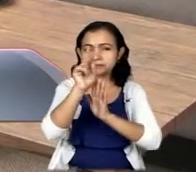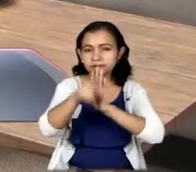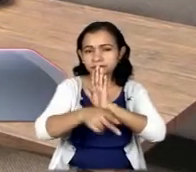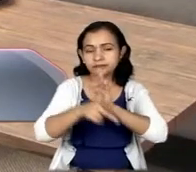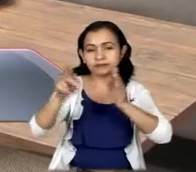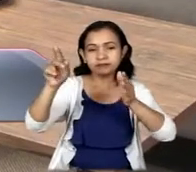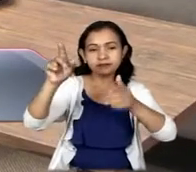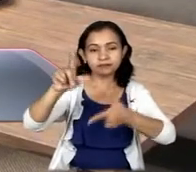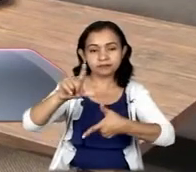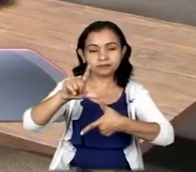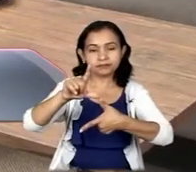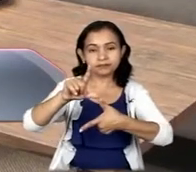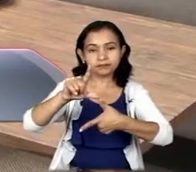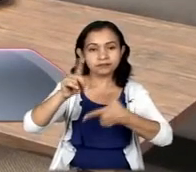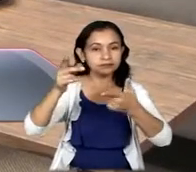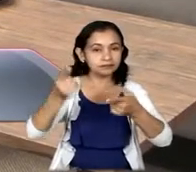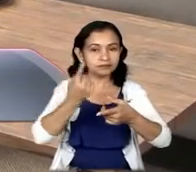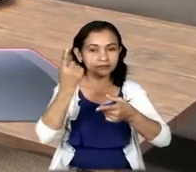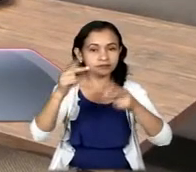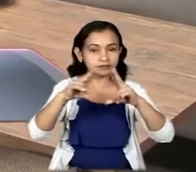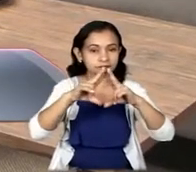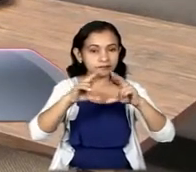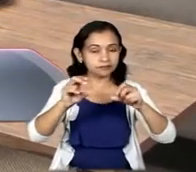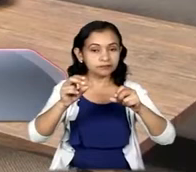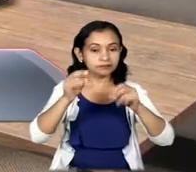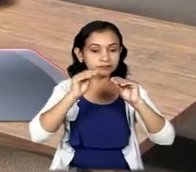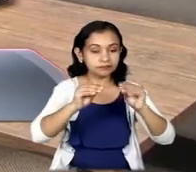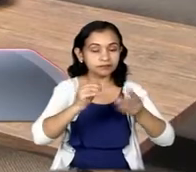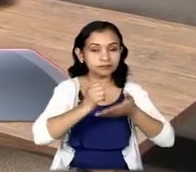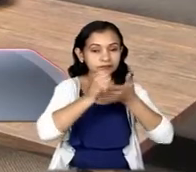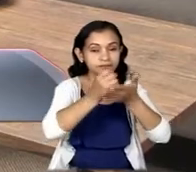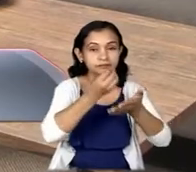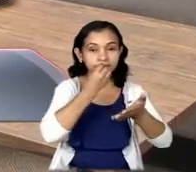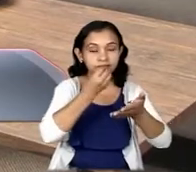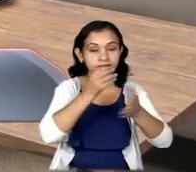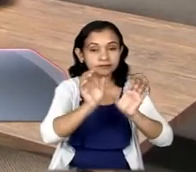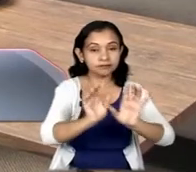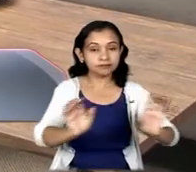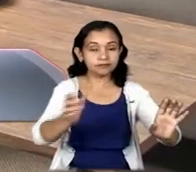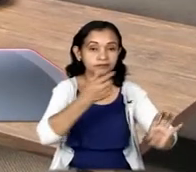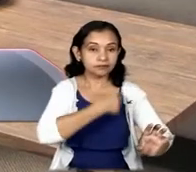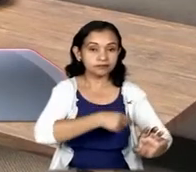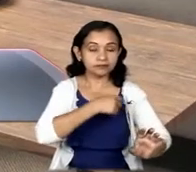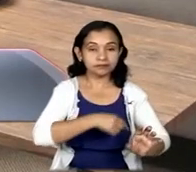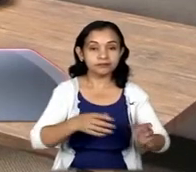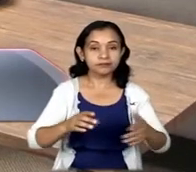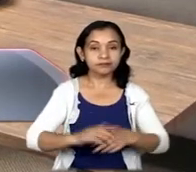América Latina también es algo... que es uno de los pocos países que se da encima.